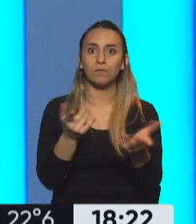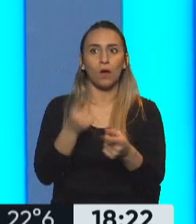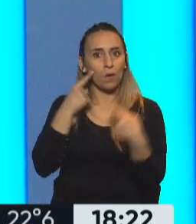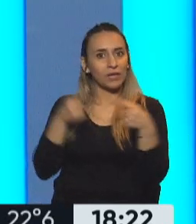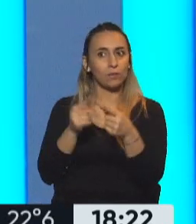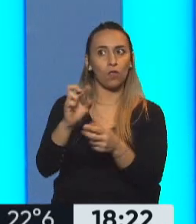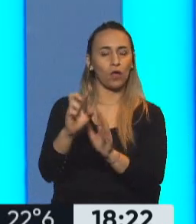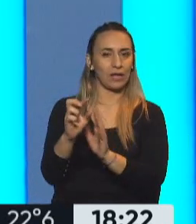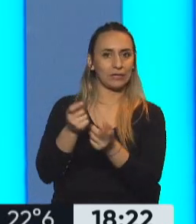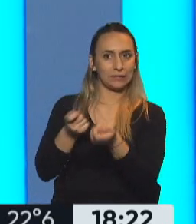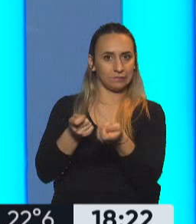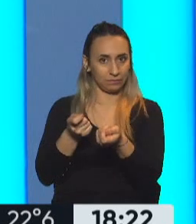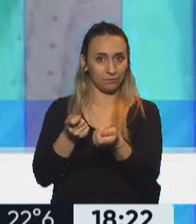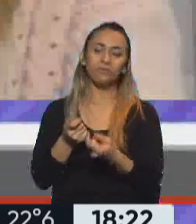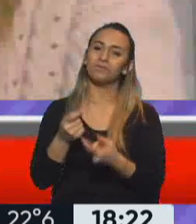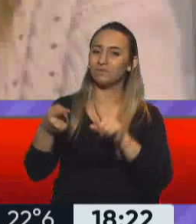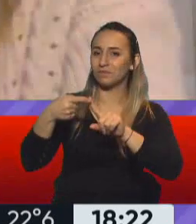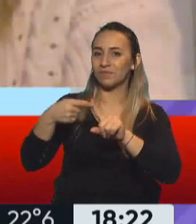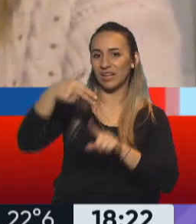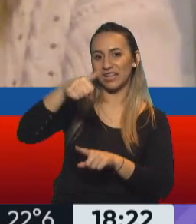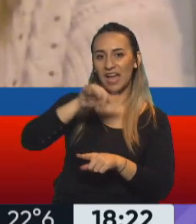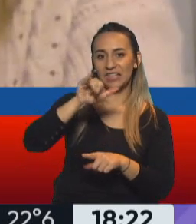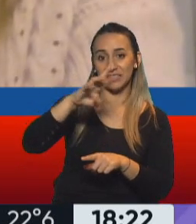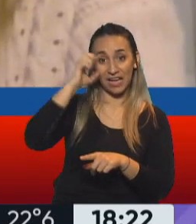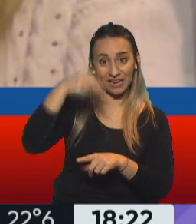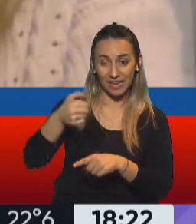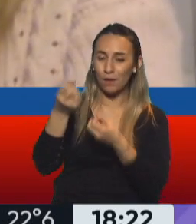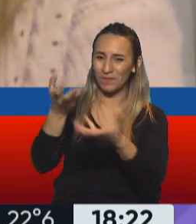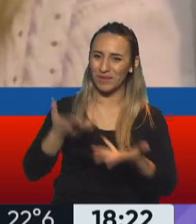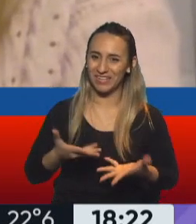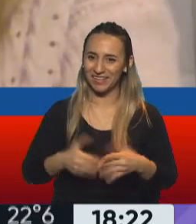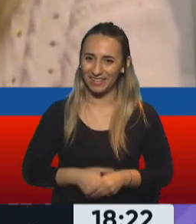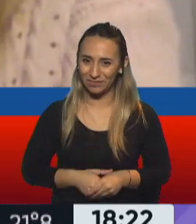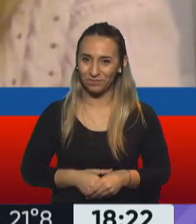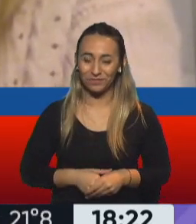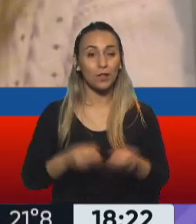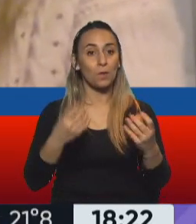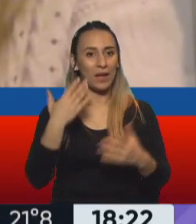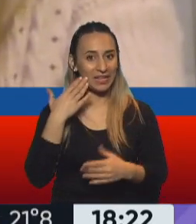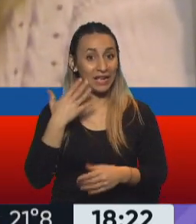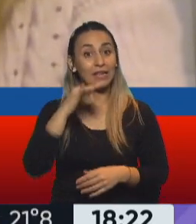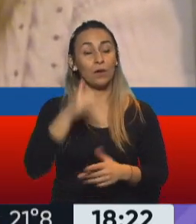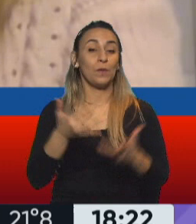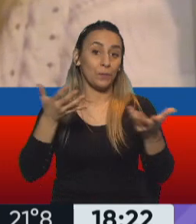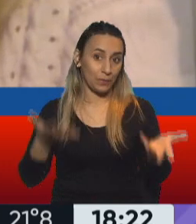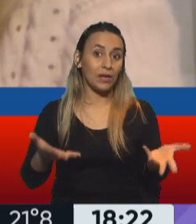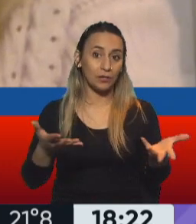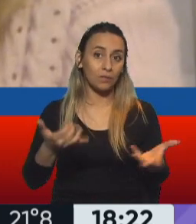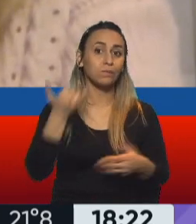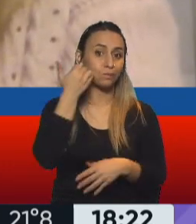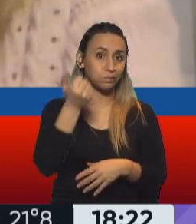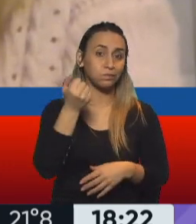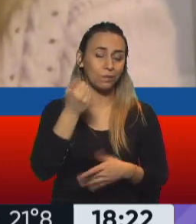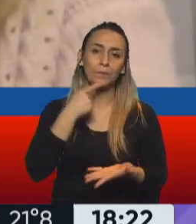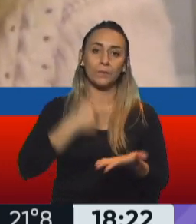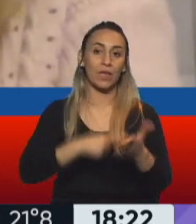con Nazarena Lomagno. ¿Cómo estás, Nazarena? Bienvenida. Hola, Felicitas, ¿cómo estás? Buenas tardes. Sí, bueno, se tomaron un